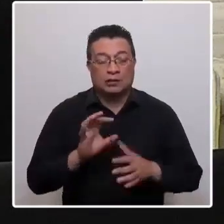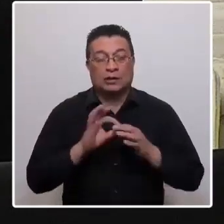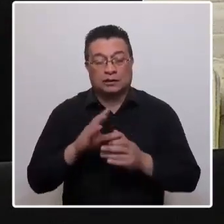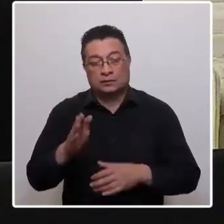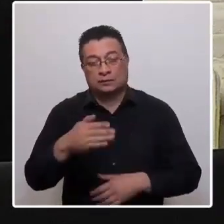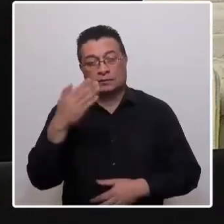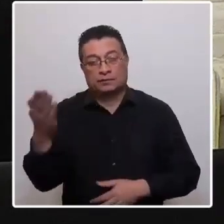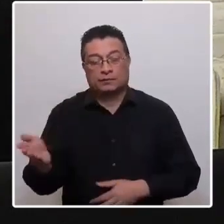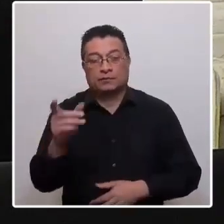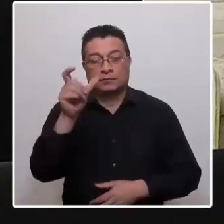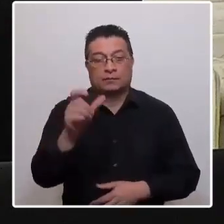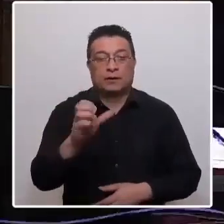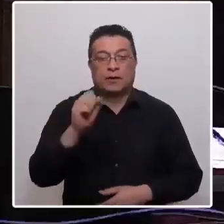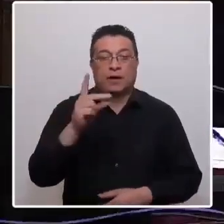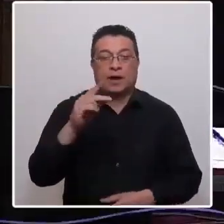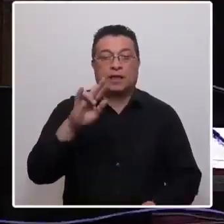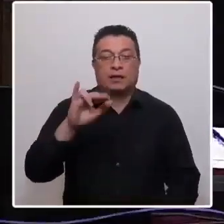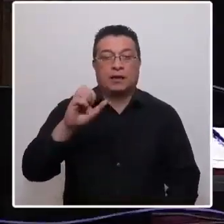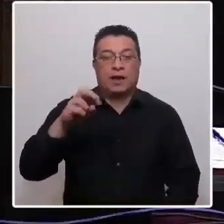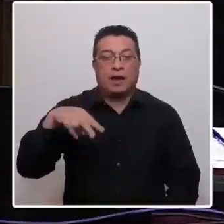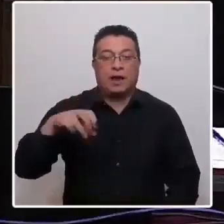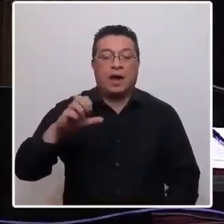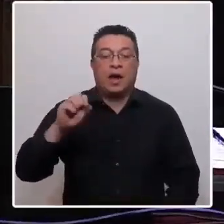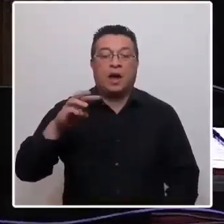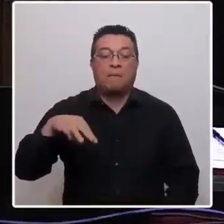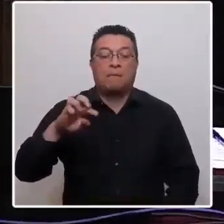la convencional Adriana Ampuero.